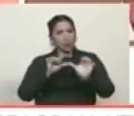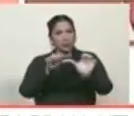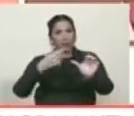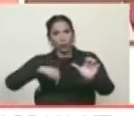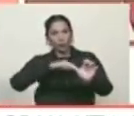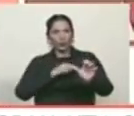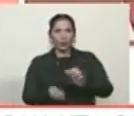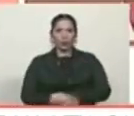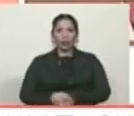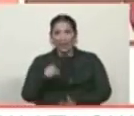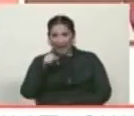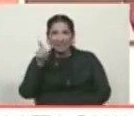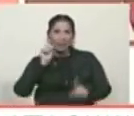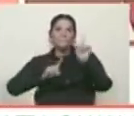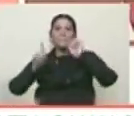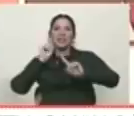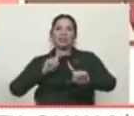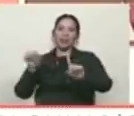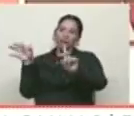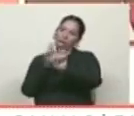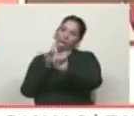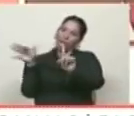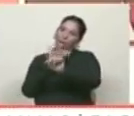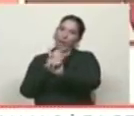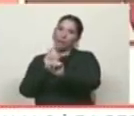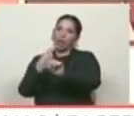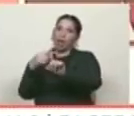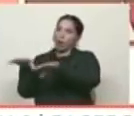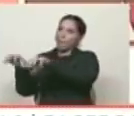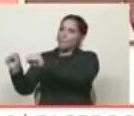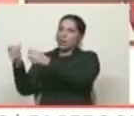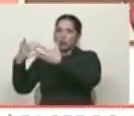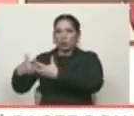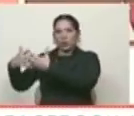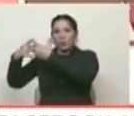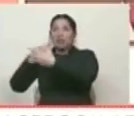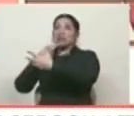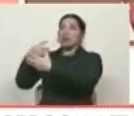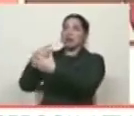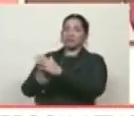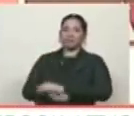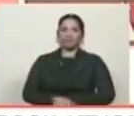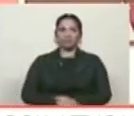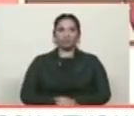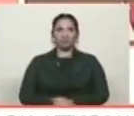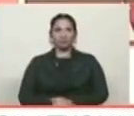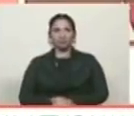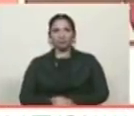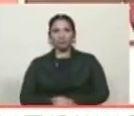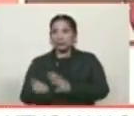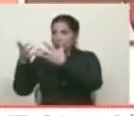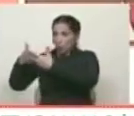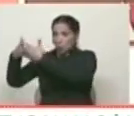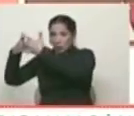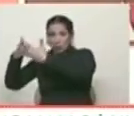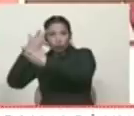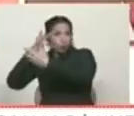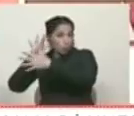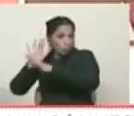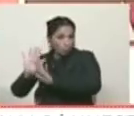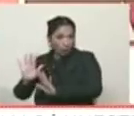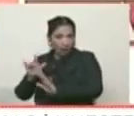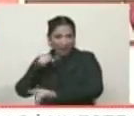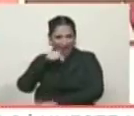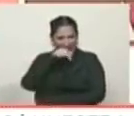mentiras que le dijeron al Imperio Norteamericano. Le dijeron a los gringos que supuestamente en esta